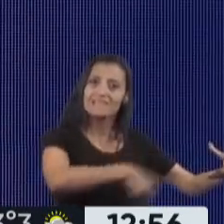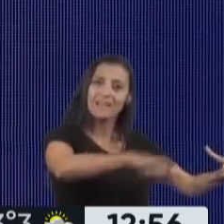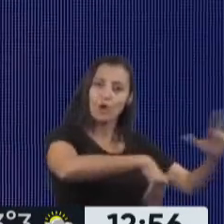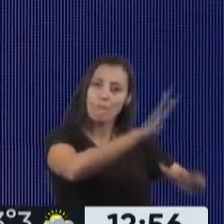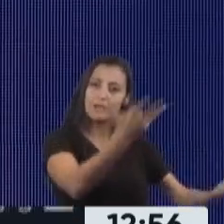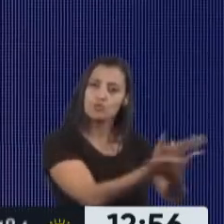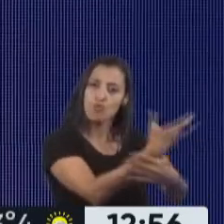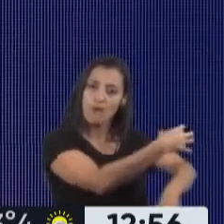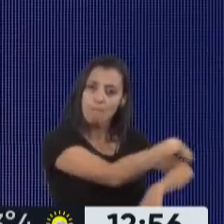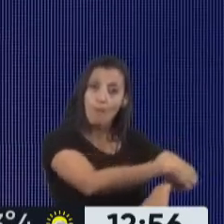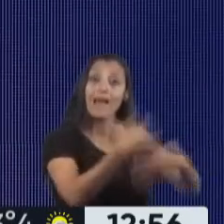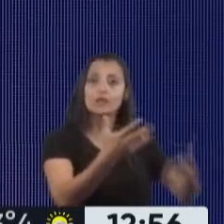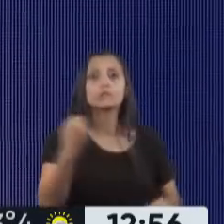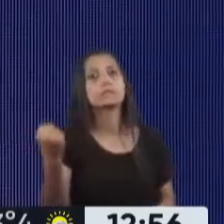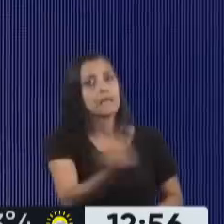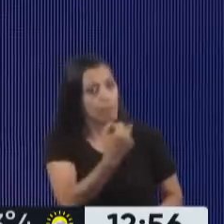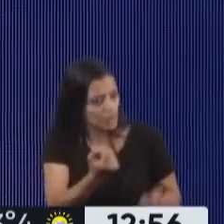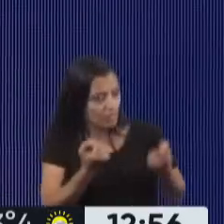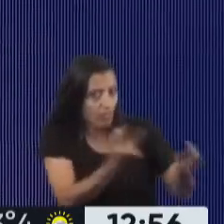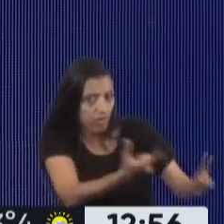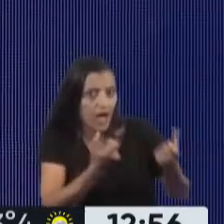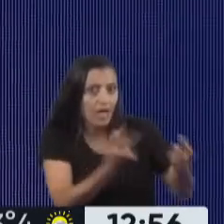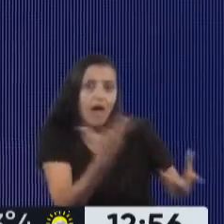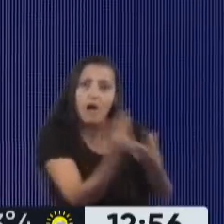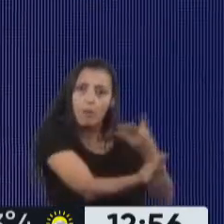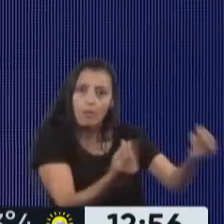Entonces era muy importante darles contención,